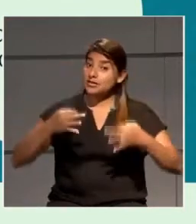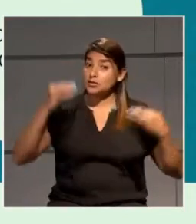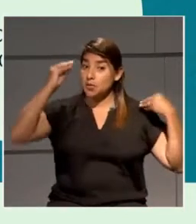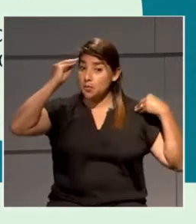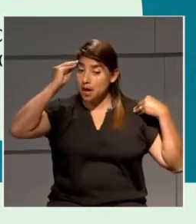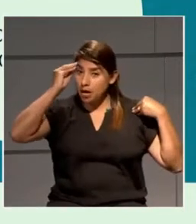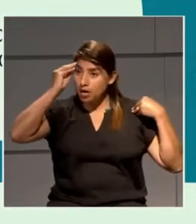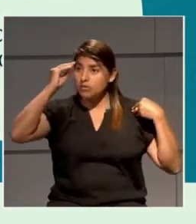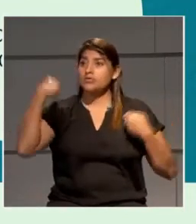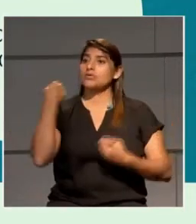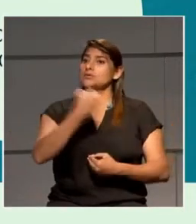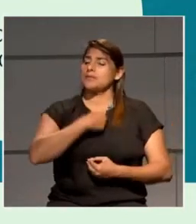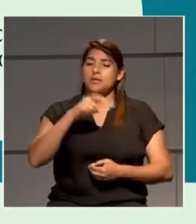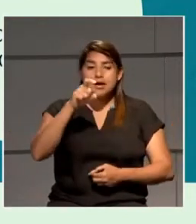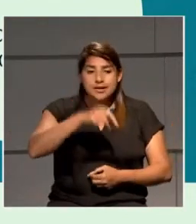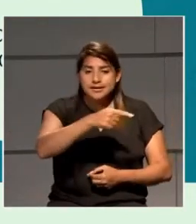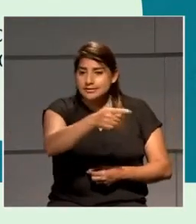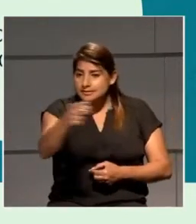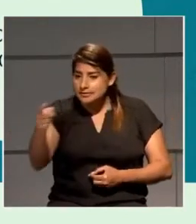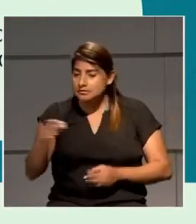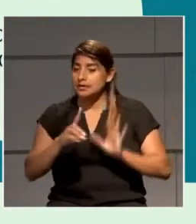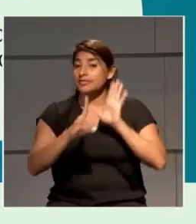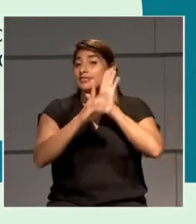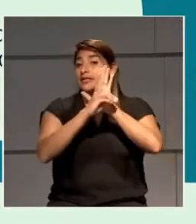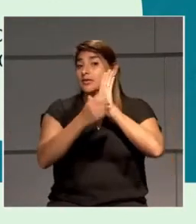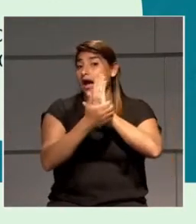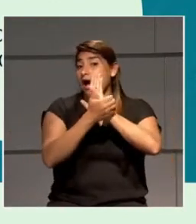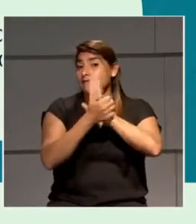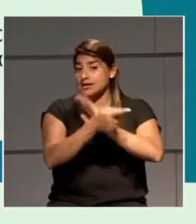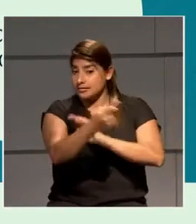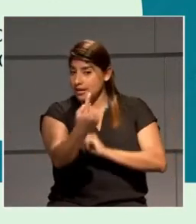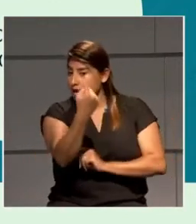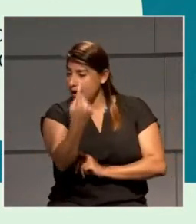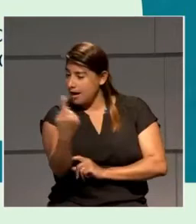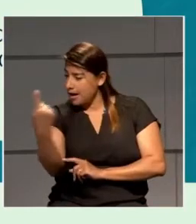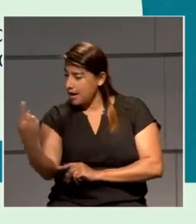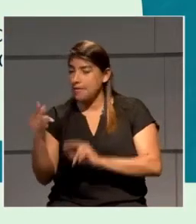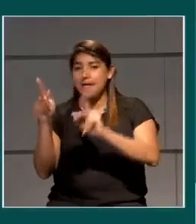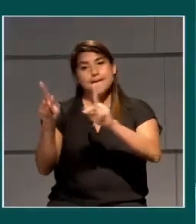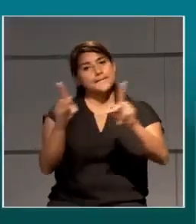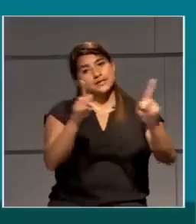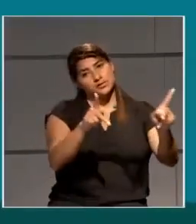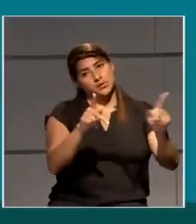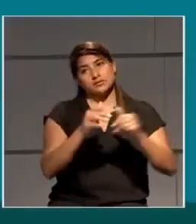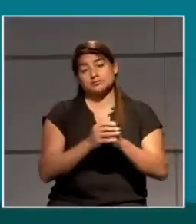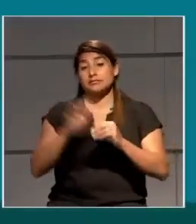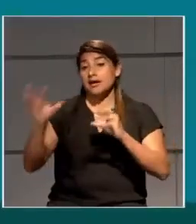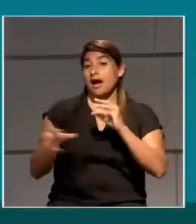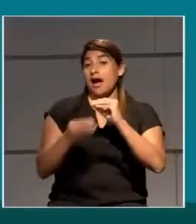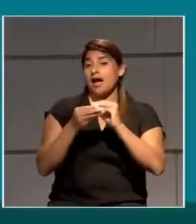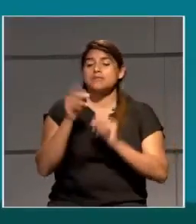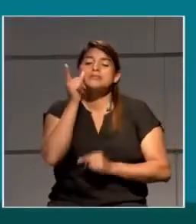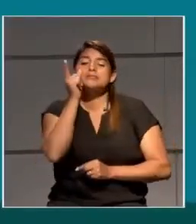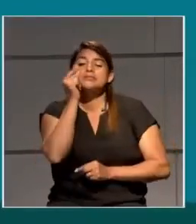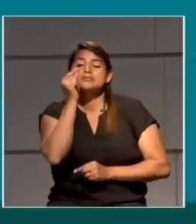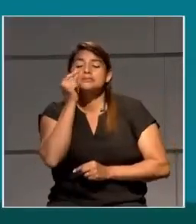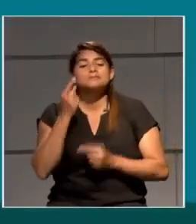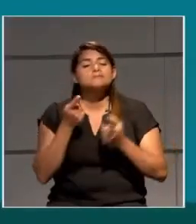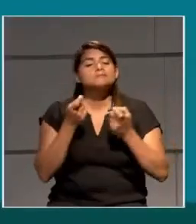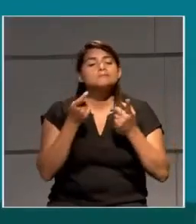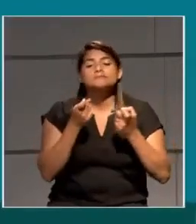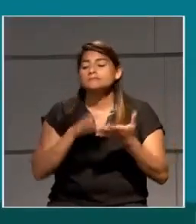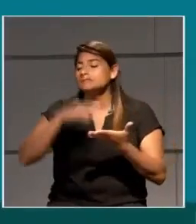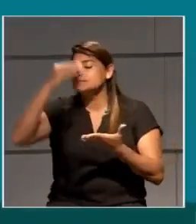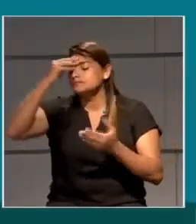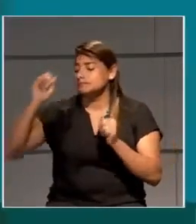conscientes, considerando las necesidades, derechos y habilidades de cada persona. Además de la curiosidad, la